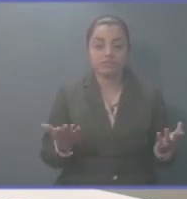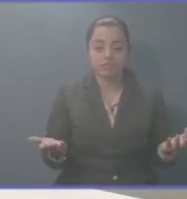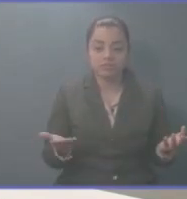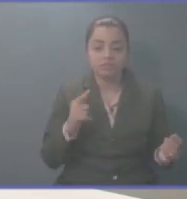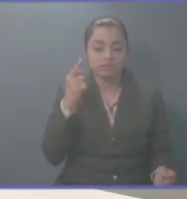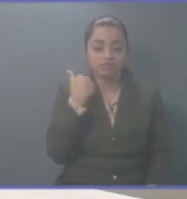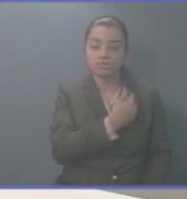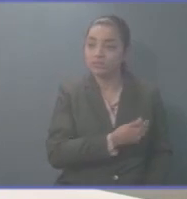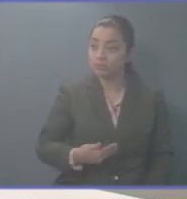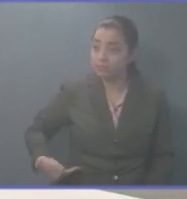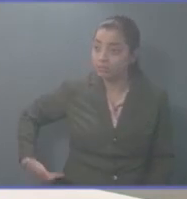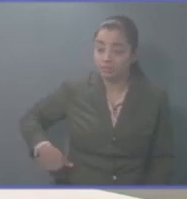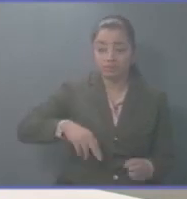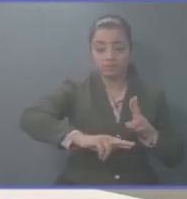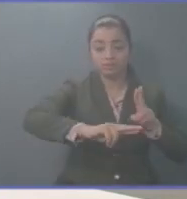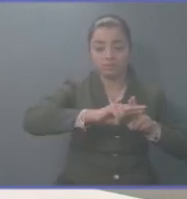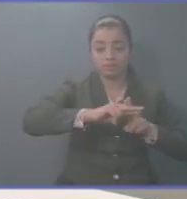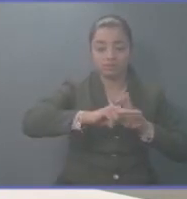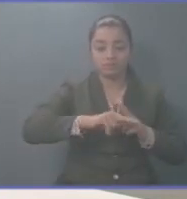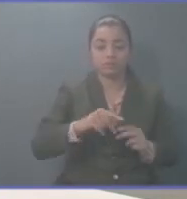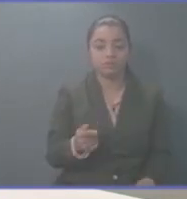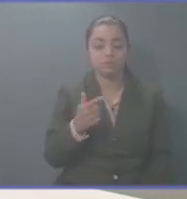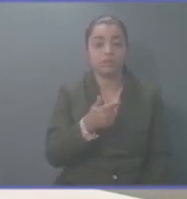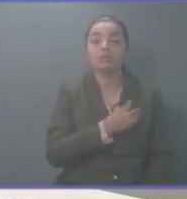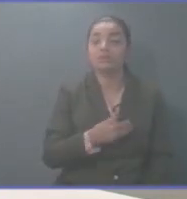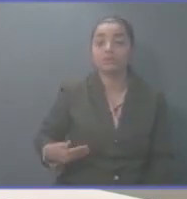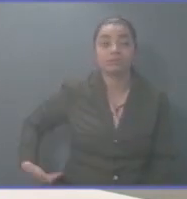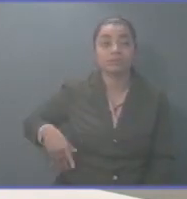Fue presidente de Arena, fue presidente del Tribunal Supremo